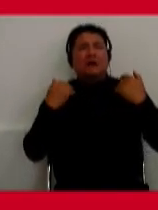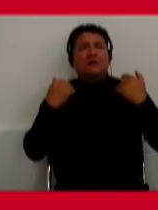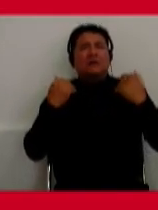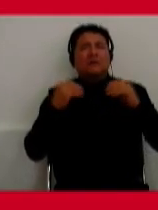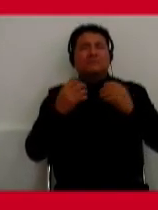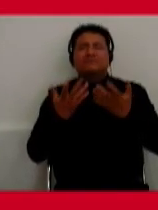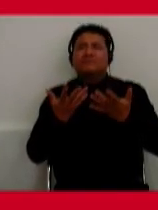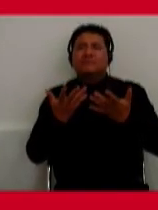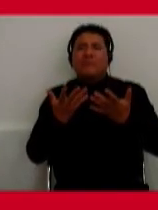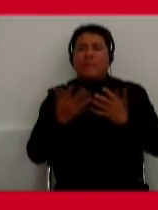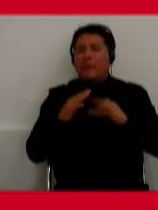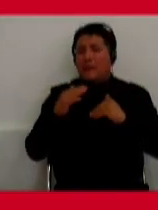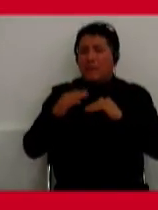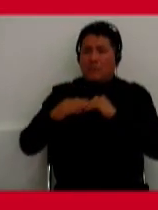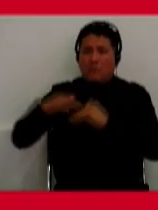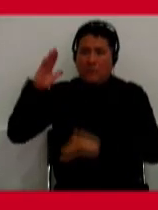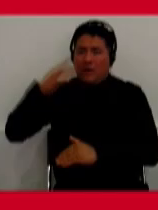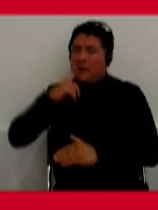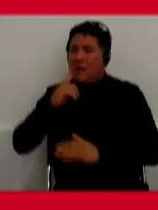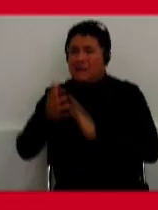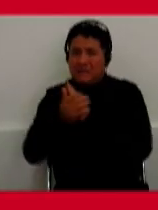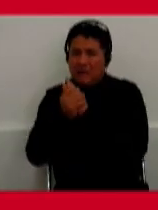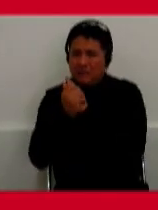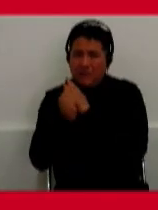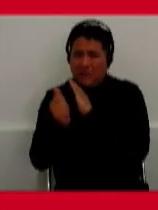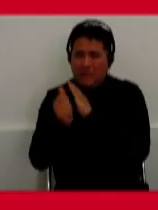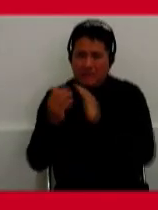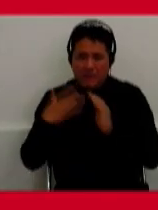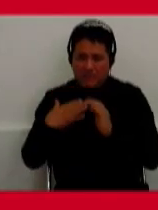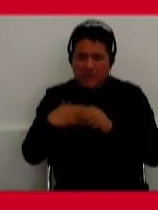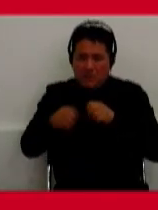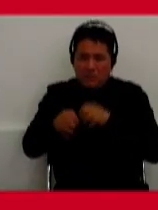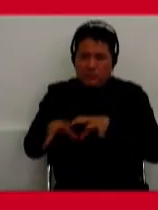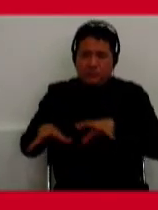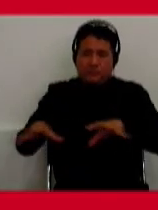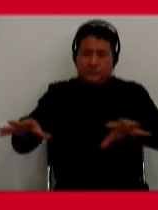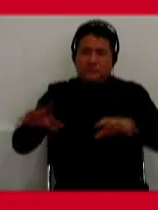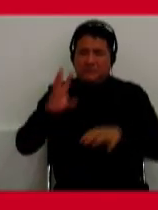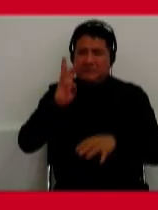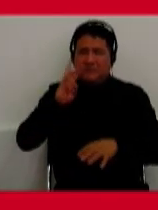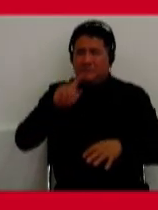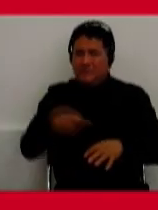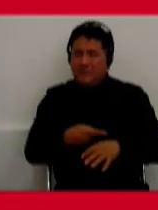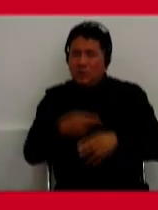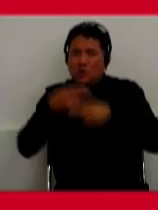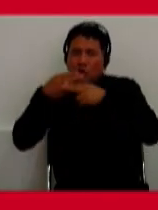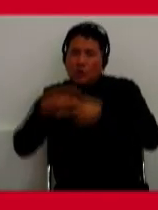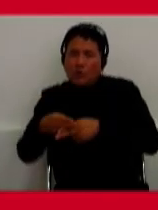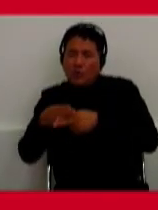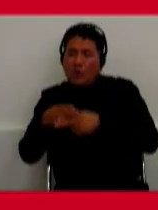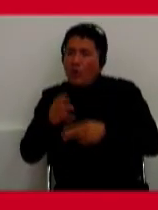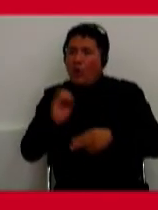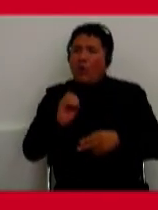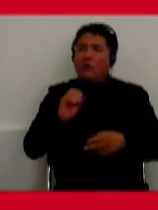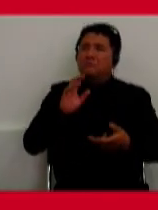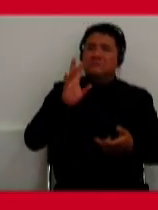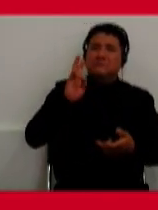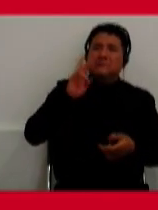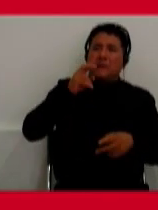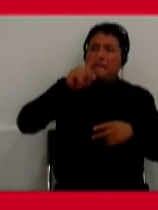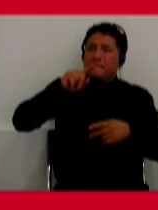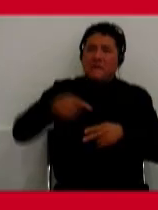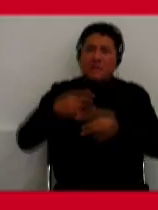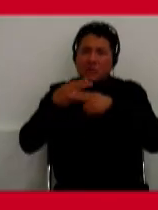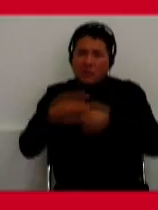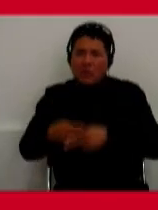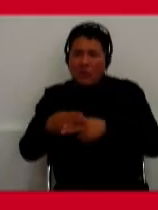capaz puede ser nuestra producción. No sé, puede ser a 4.000, 5.000, 6.000 toneladas día empezamos a generar todo nuevamente este